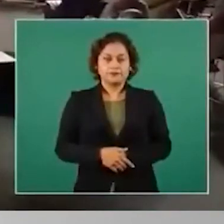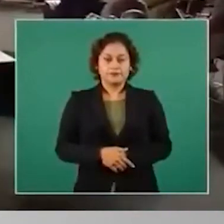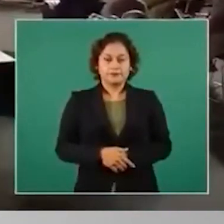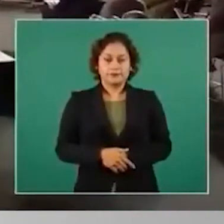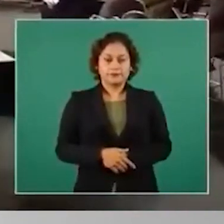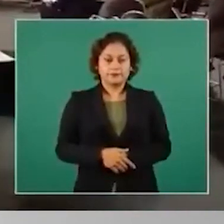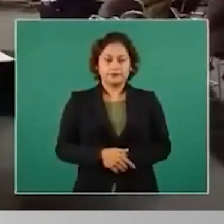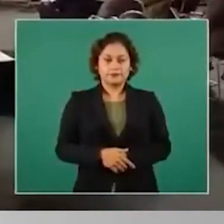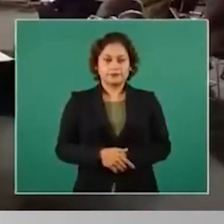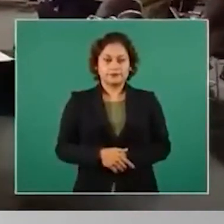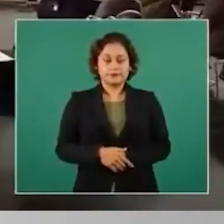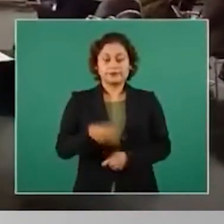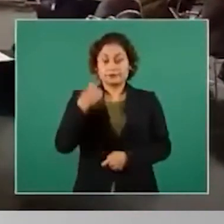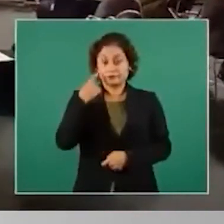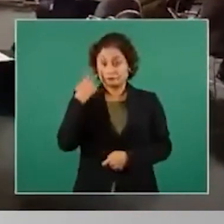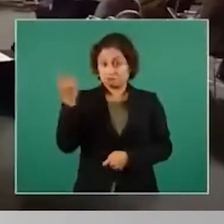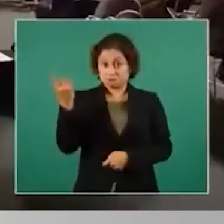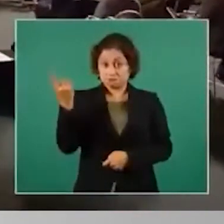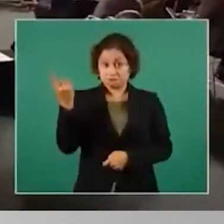Fíjense.